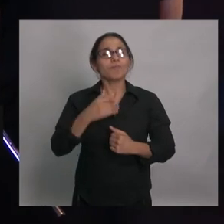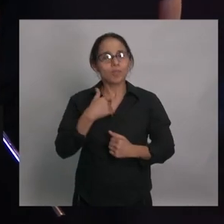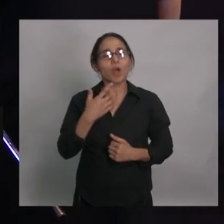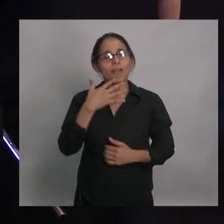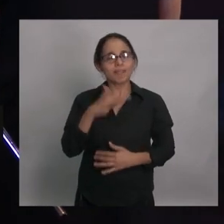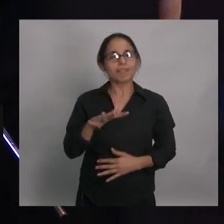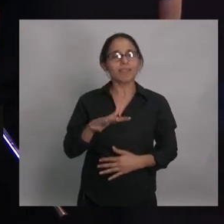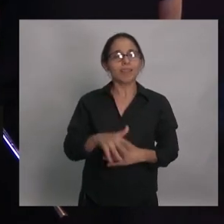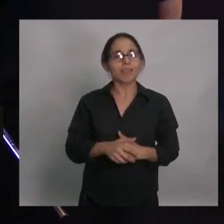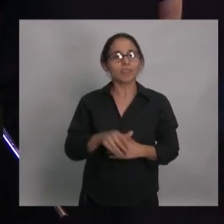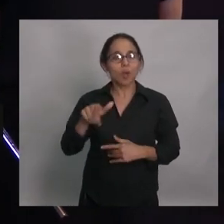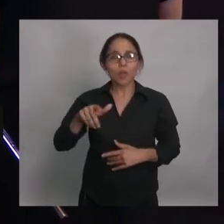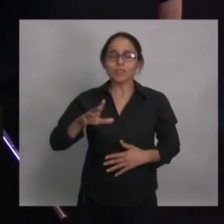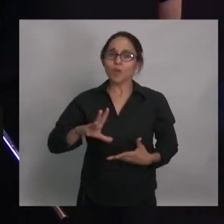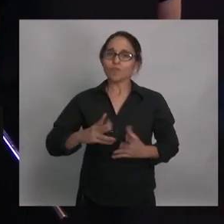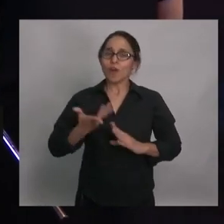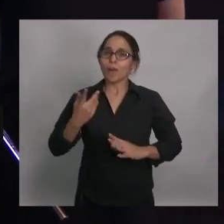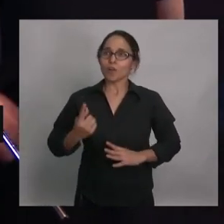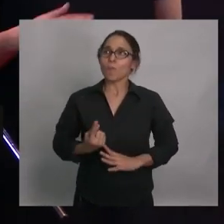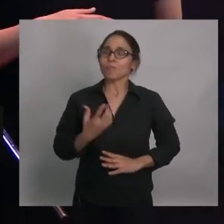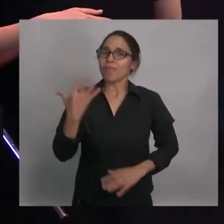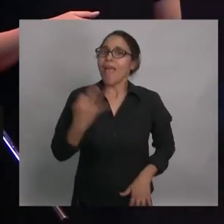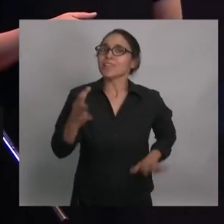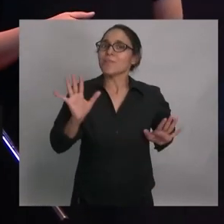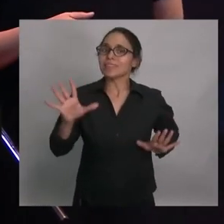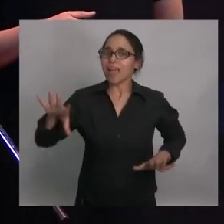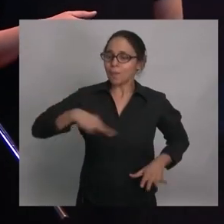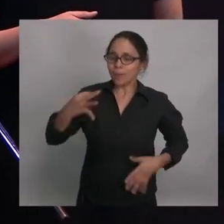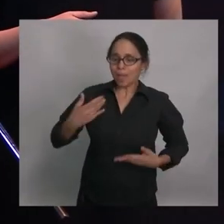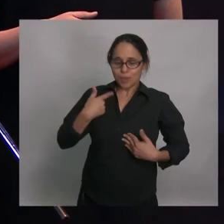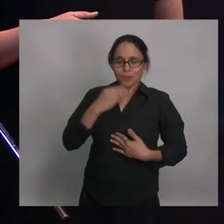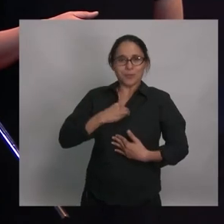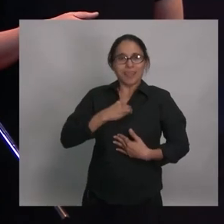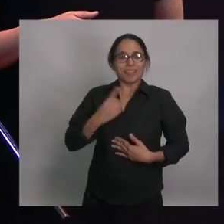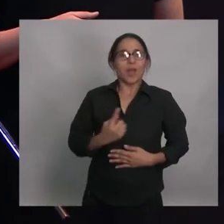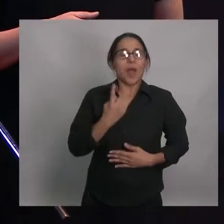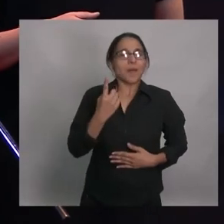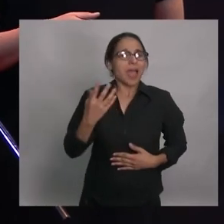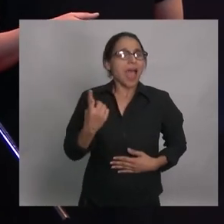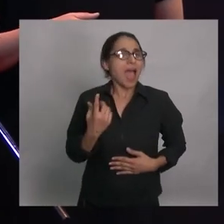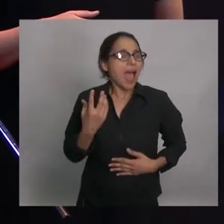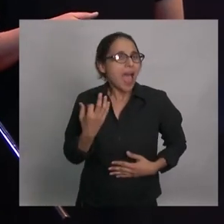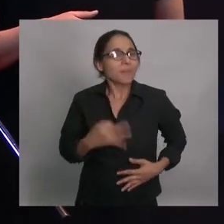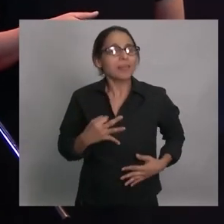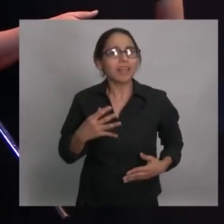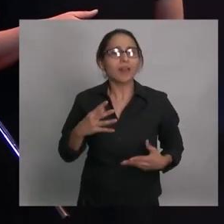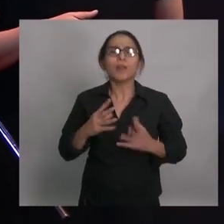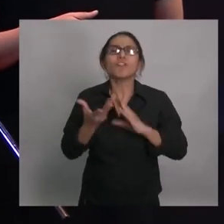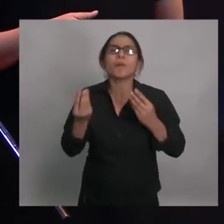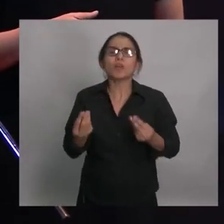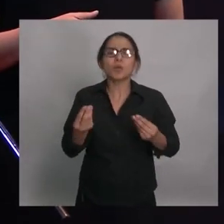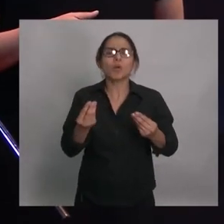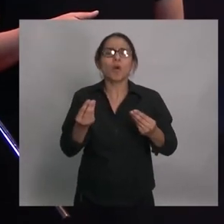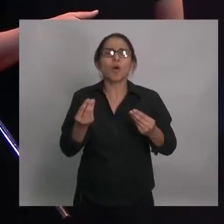es un privilegio ese premio pero no entiendo cómo se combina con el lema